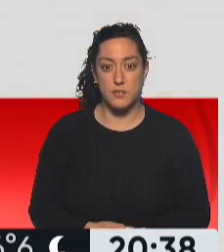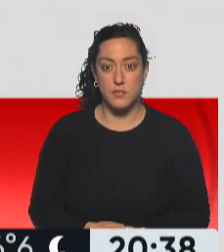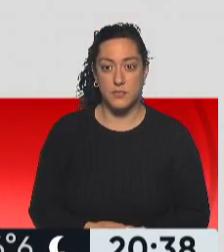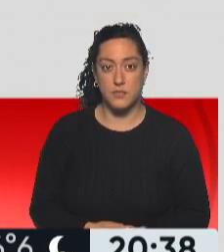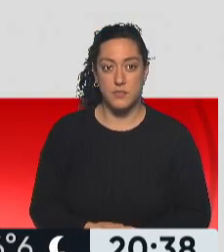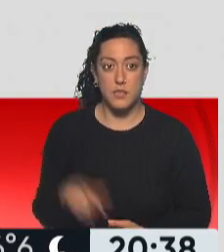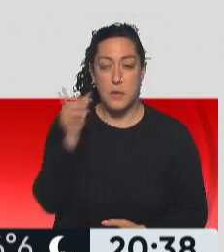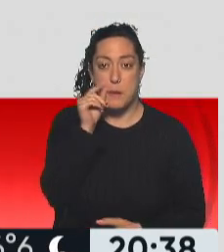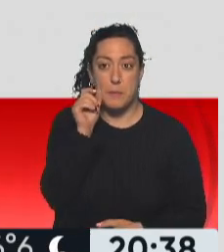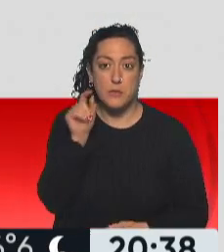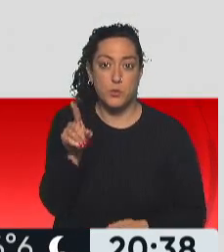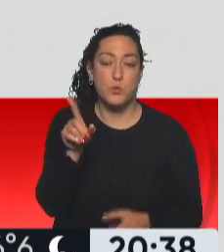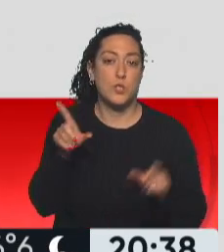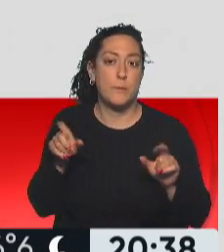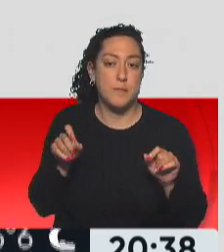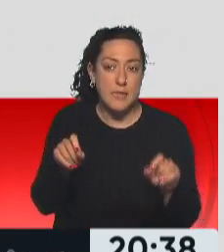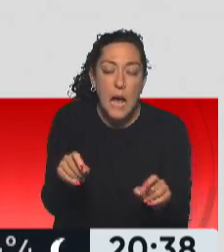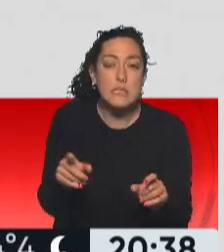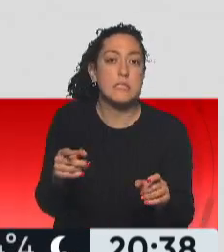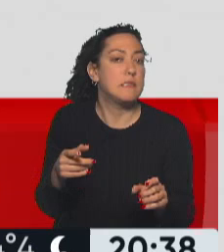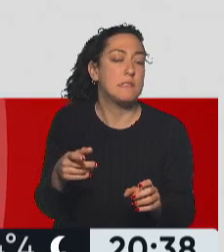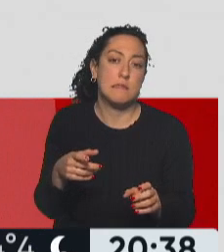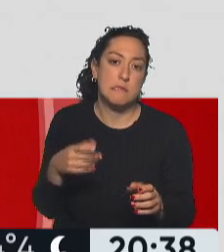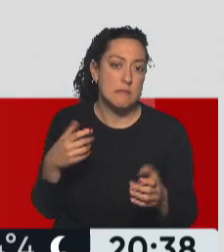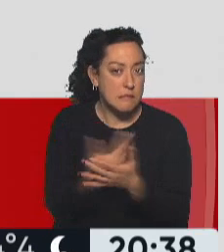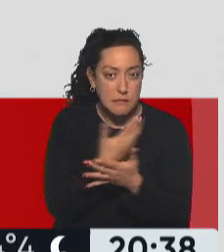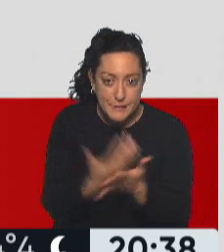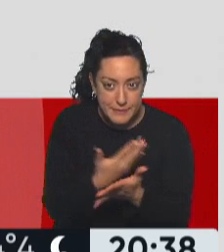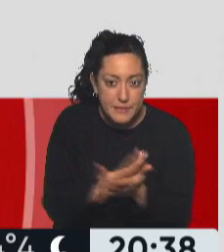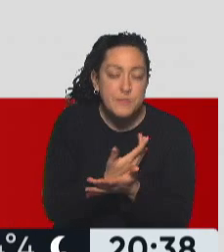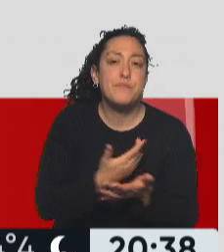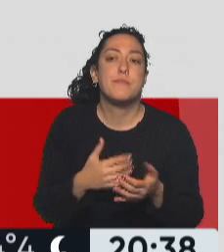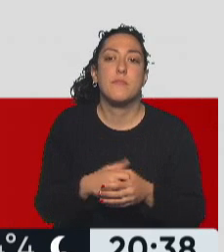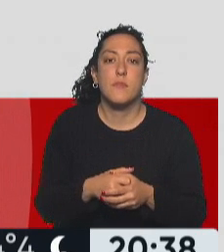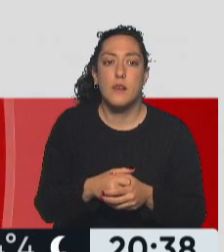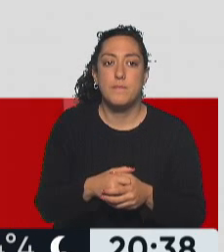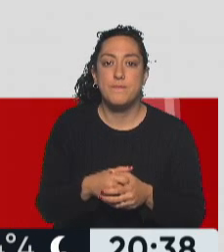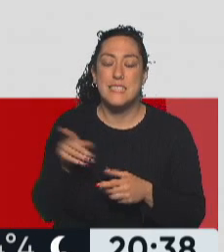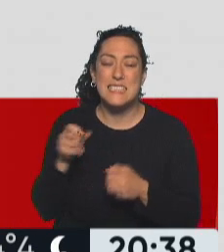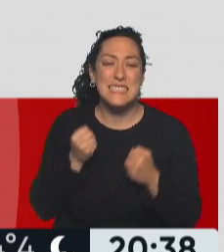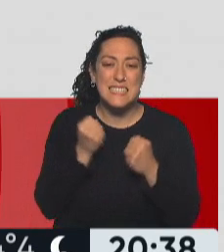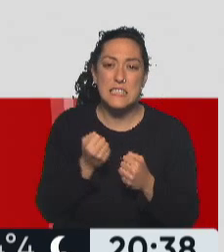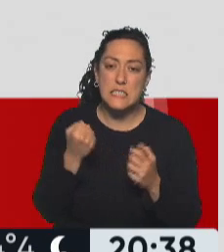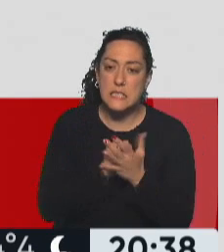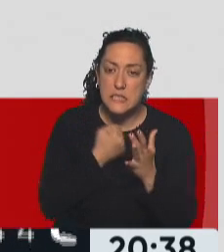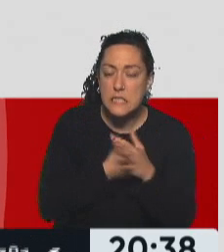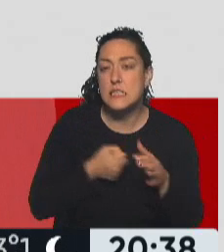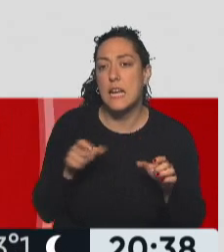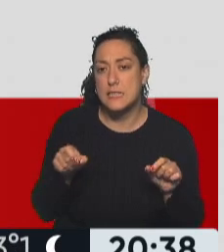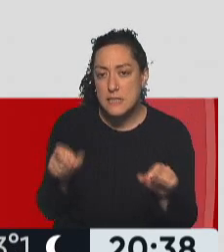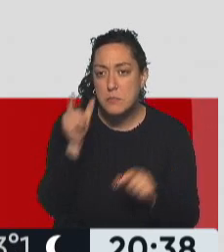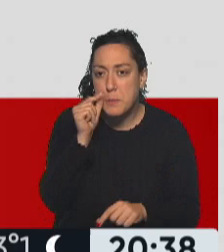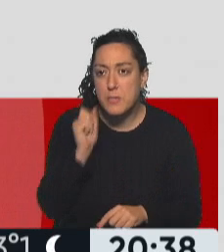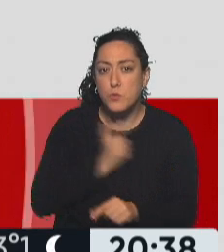padre batallaba contra el cáncer. Ahí estamos compartiendo el tuit. Después de una larga batalla contra el cáncer, nuestro padre